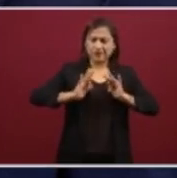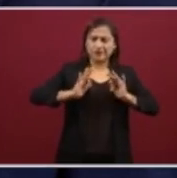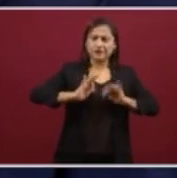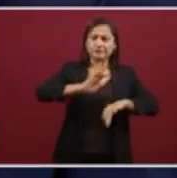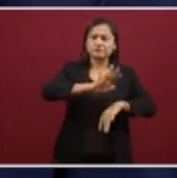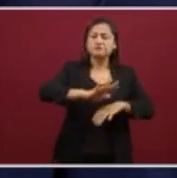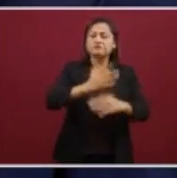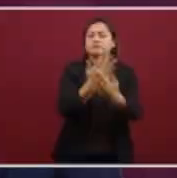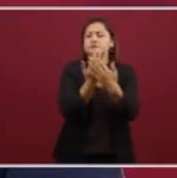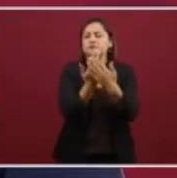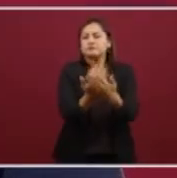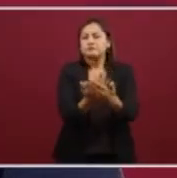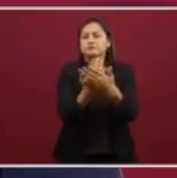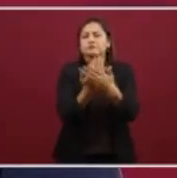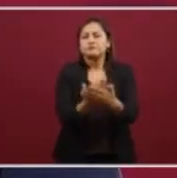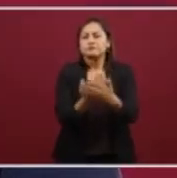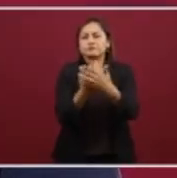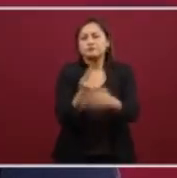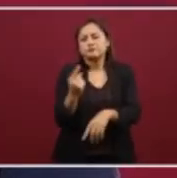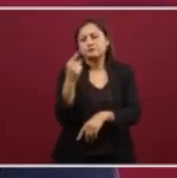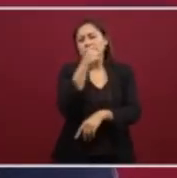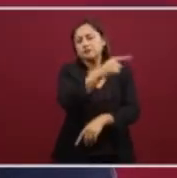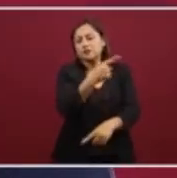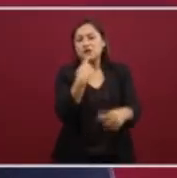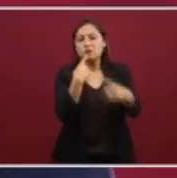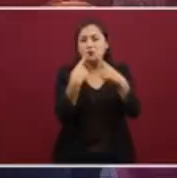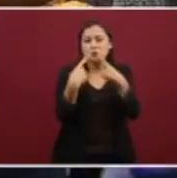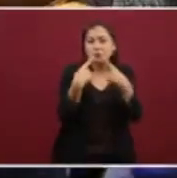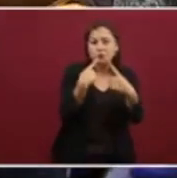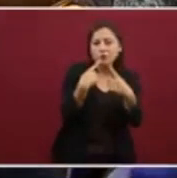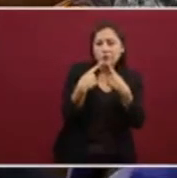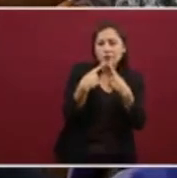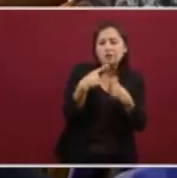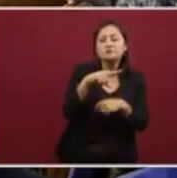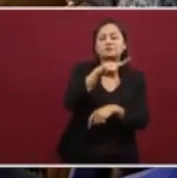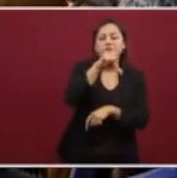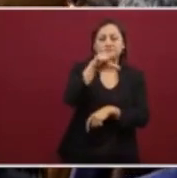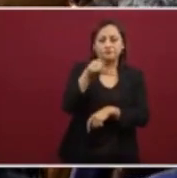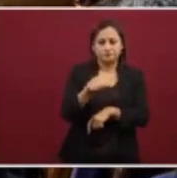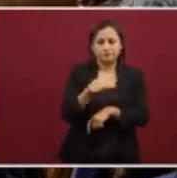a que se atiendan, ¿no?, estas cosas. Bien, y